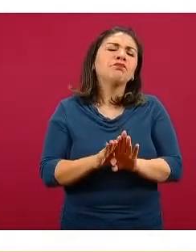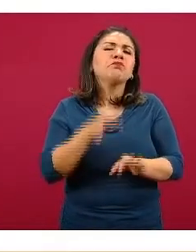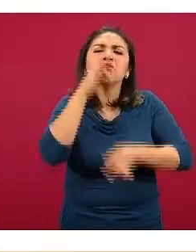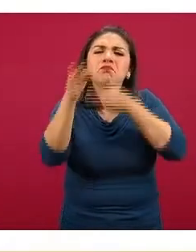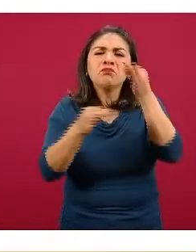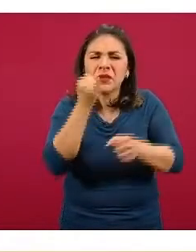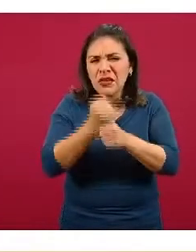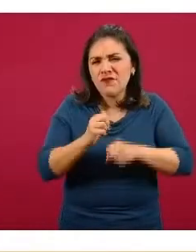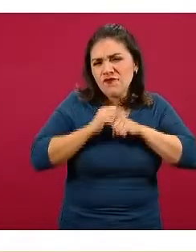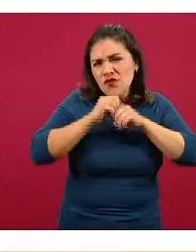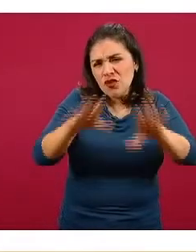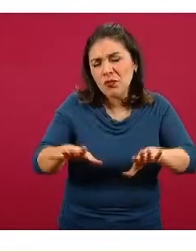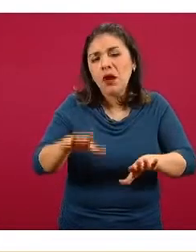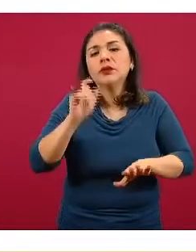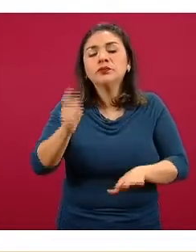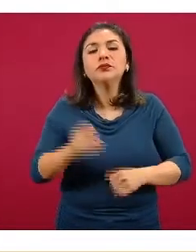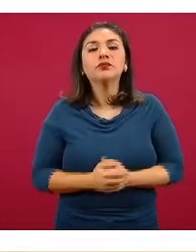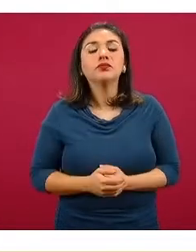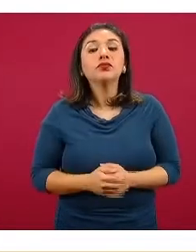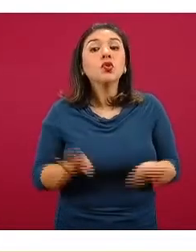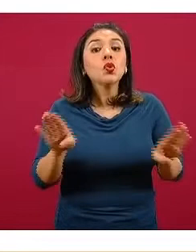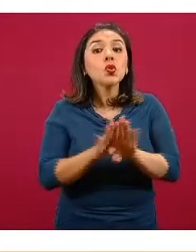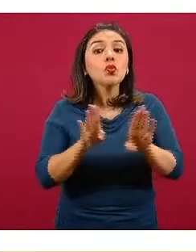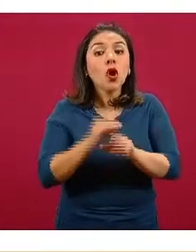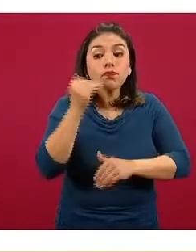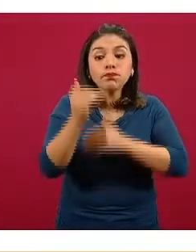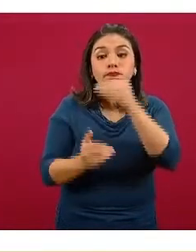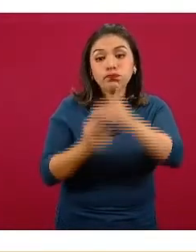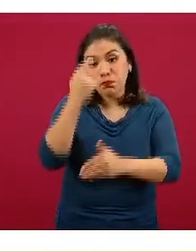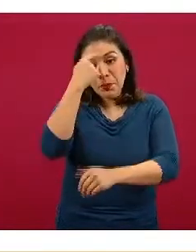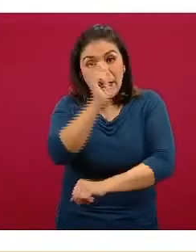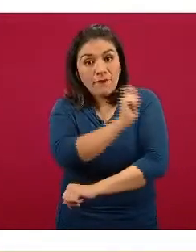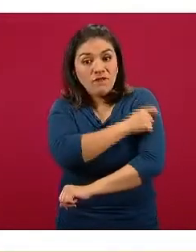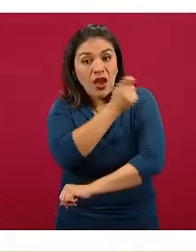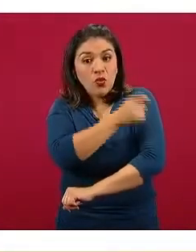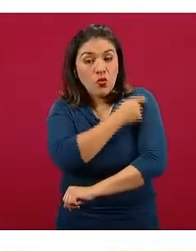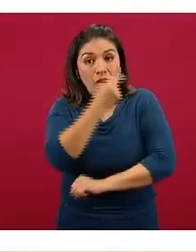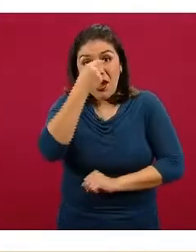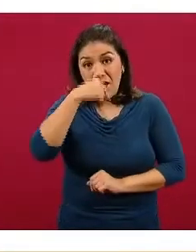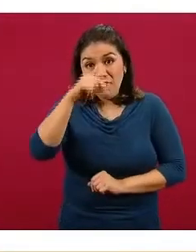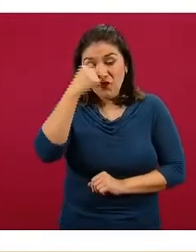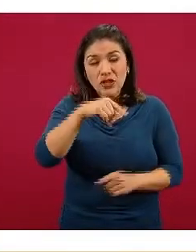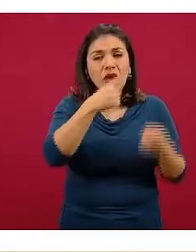la información de, en función de los avances de la vacunación contra influenza en las